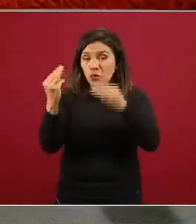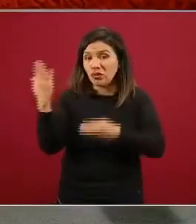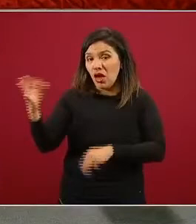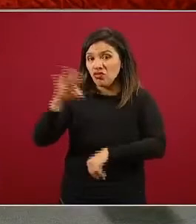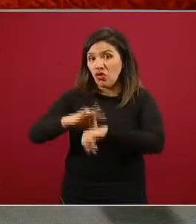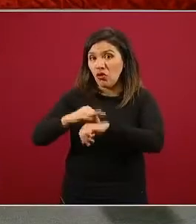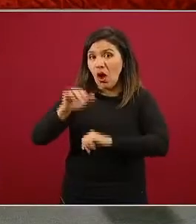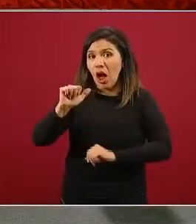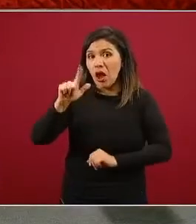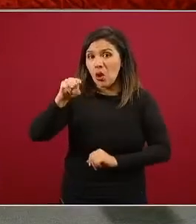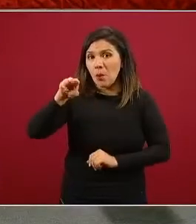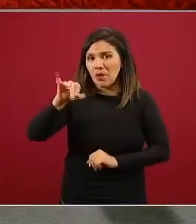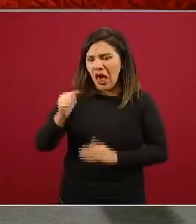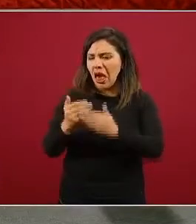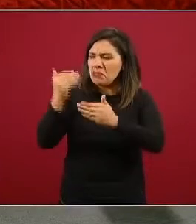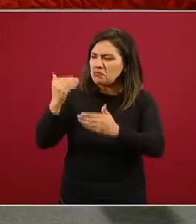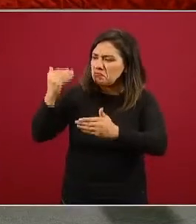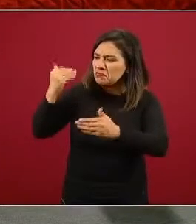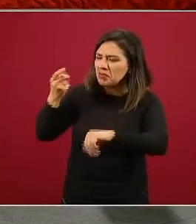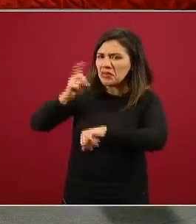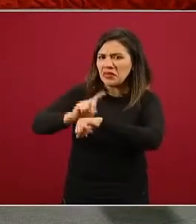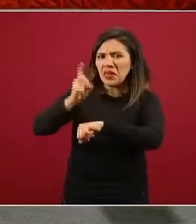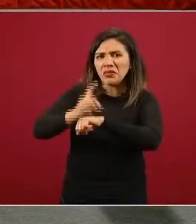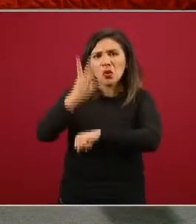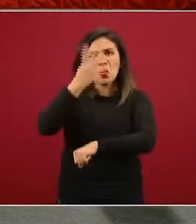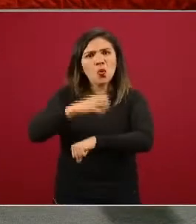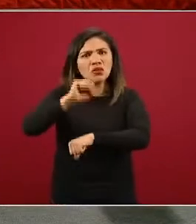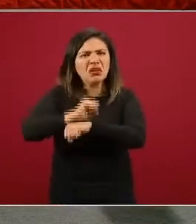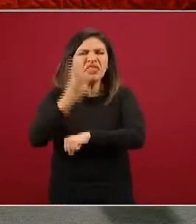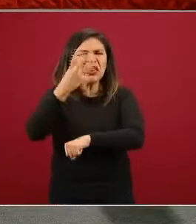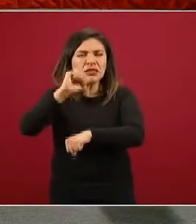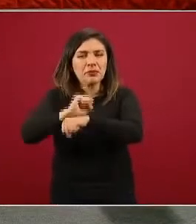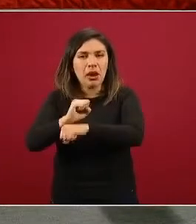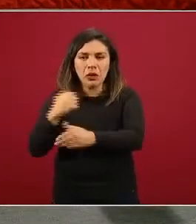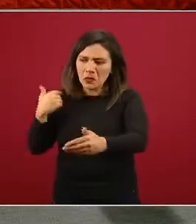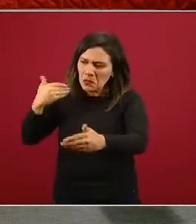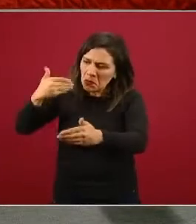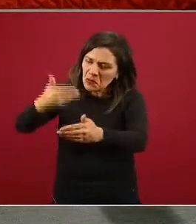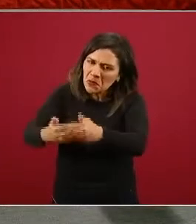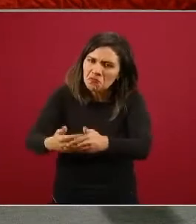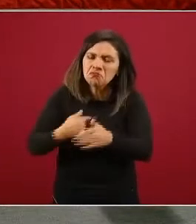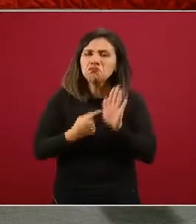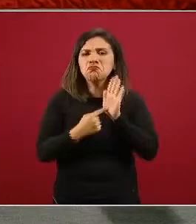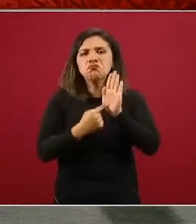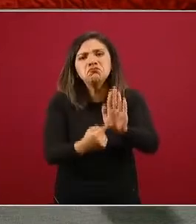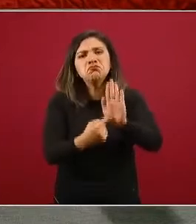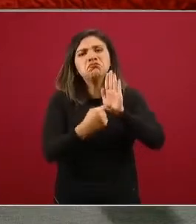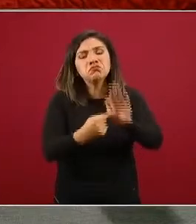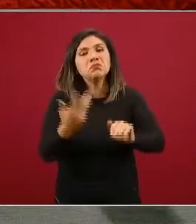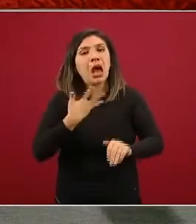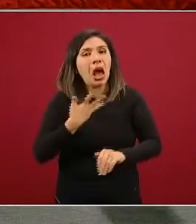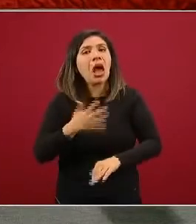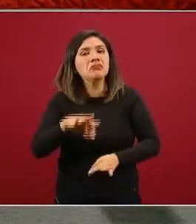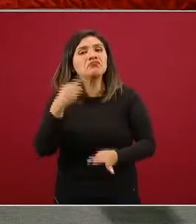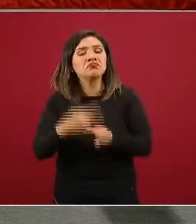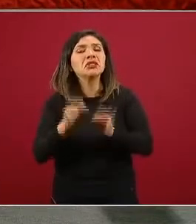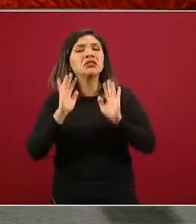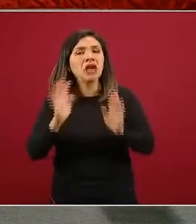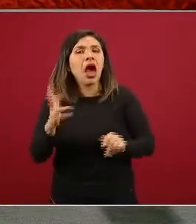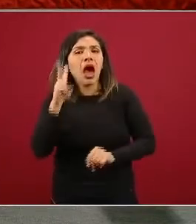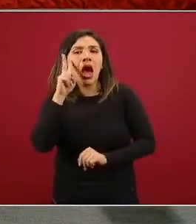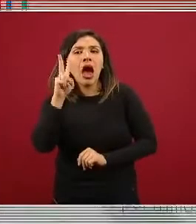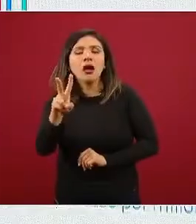el doctor Alomía, y lo venimos comentando ya por 3 semanas, tenemos ya